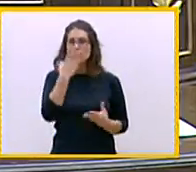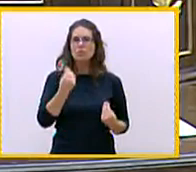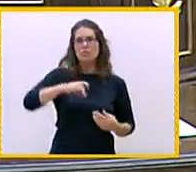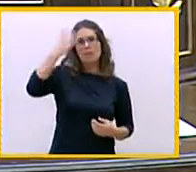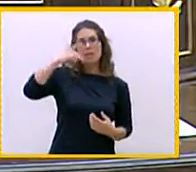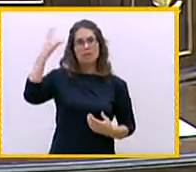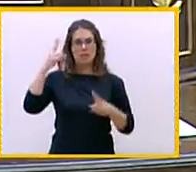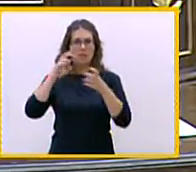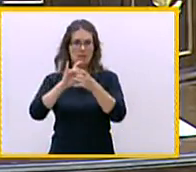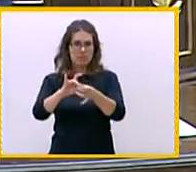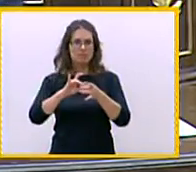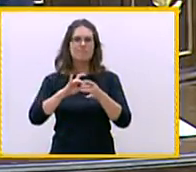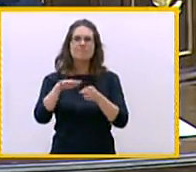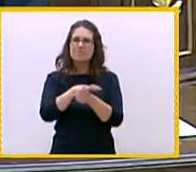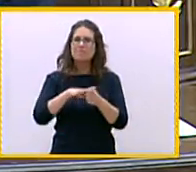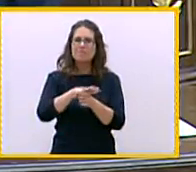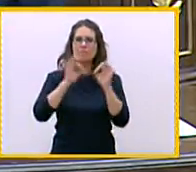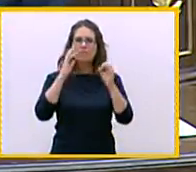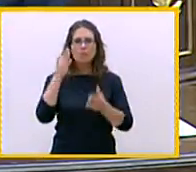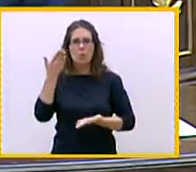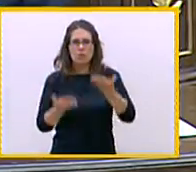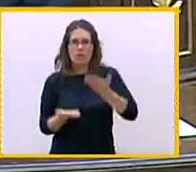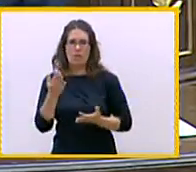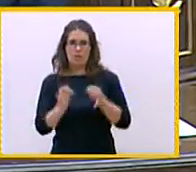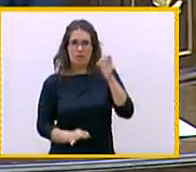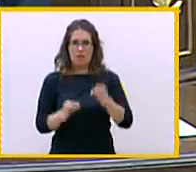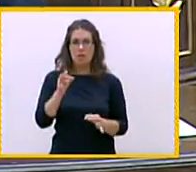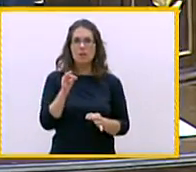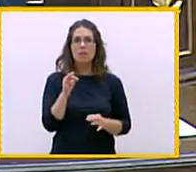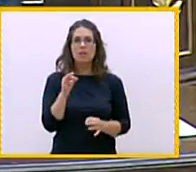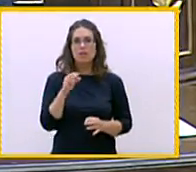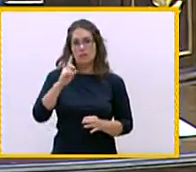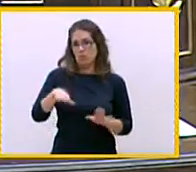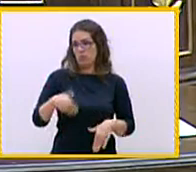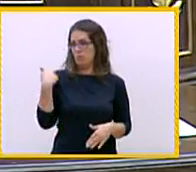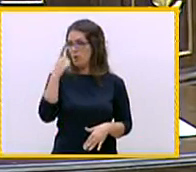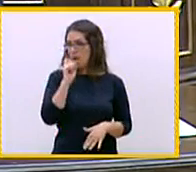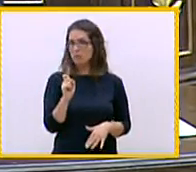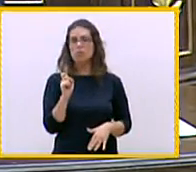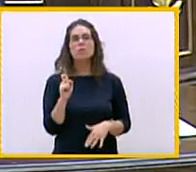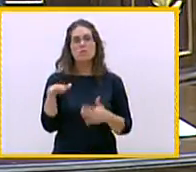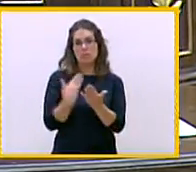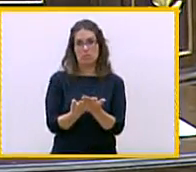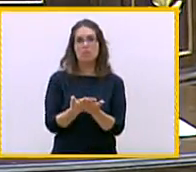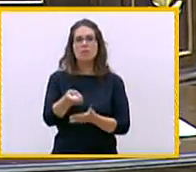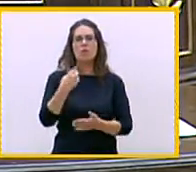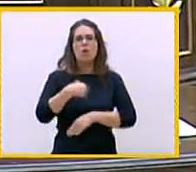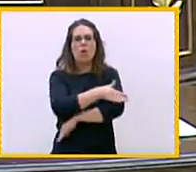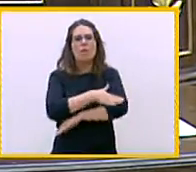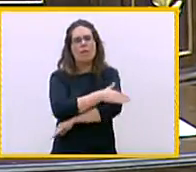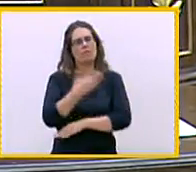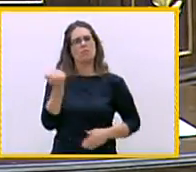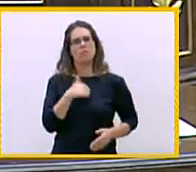Gobierno en el ámbito de la justicia. Y, asimismo, durante el último año, el Gobierno ha mantenido